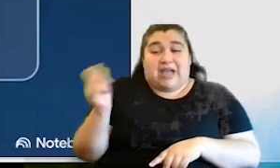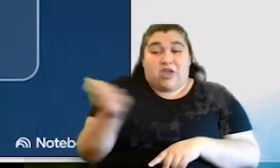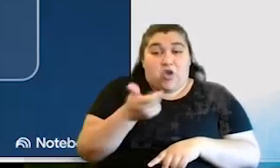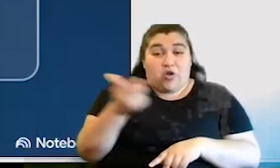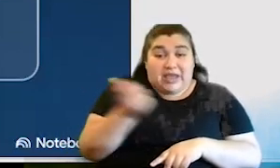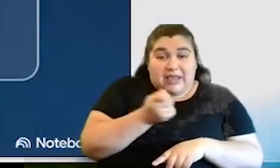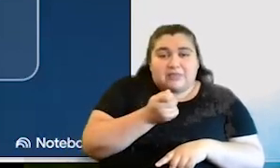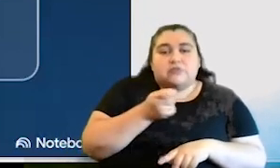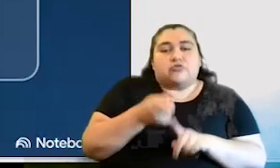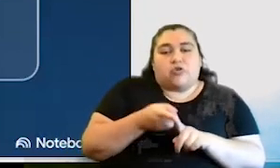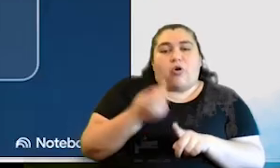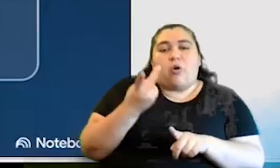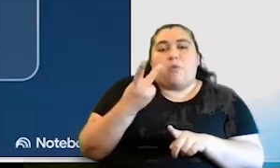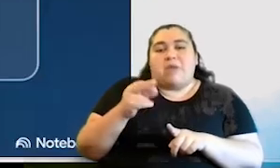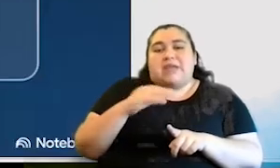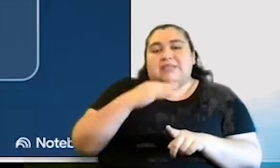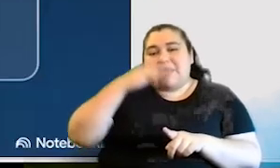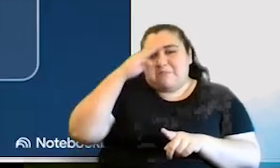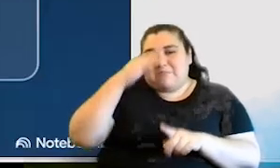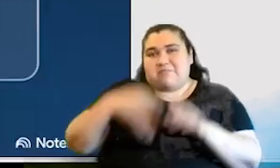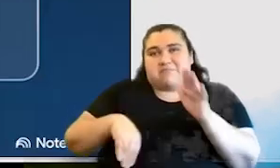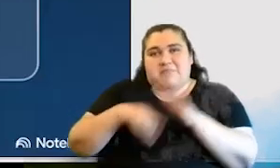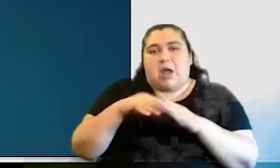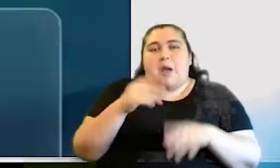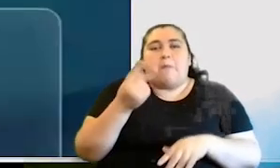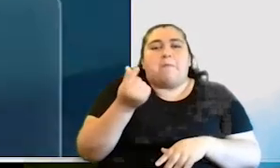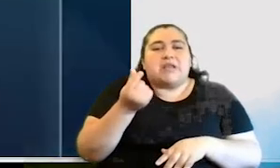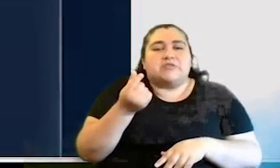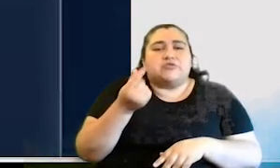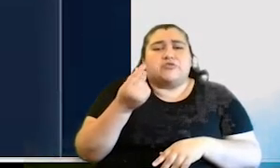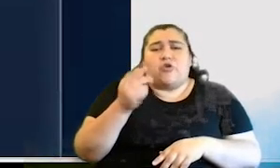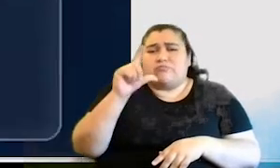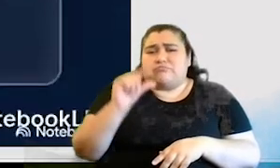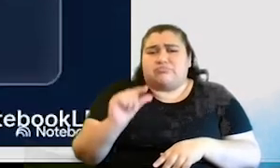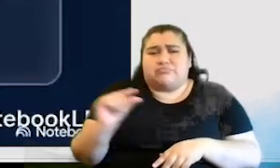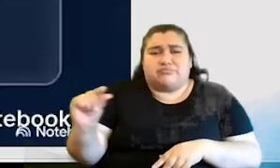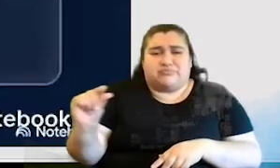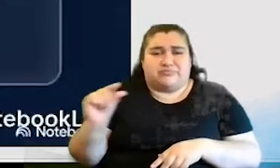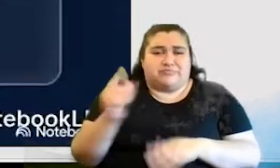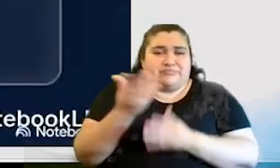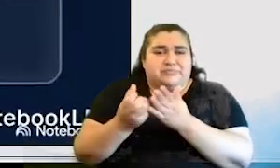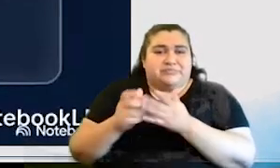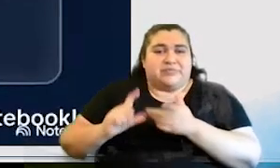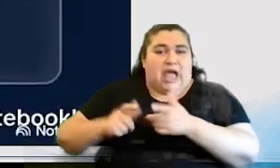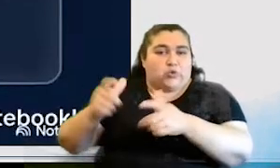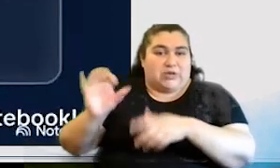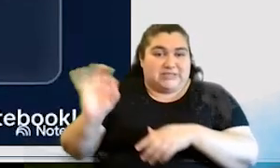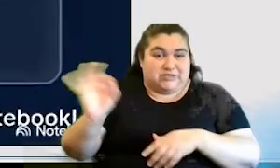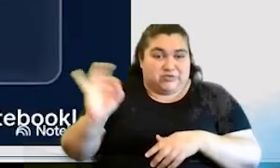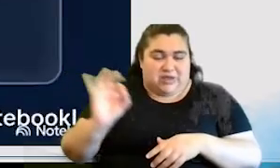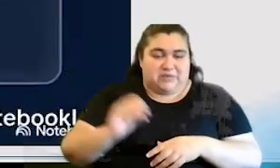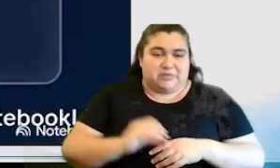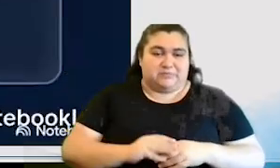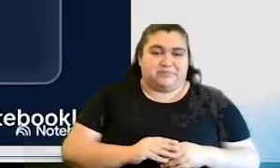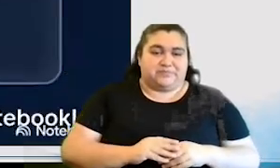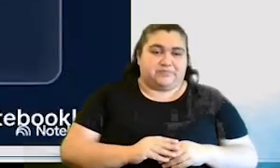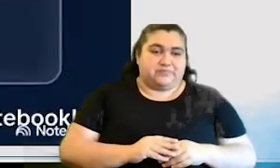pesos. Estos son los importes que más bajos quedaron y que no se pueden actualizar.